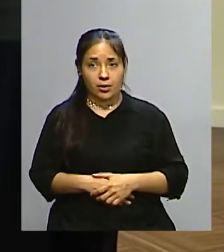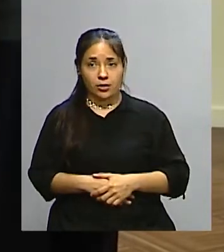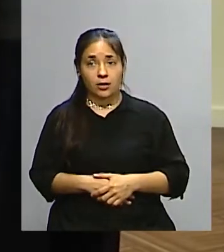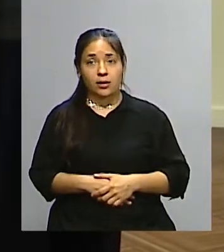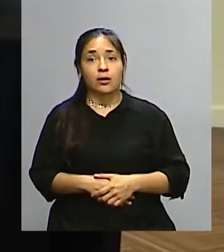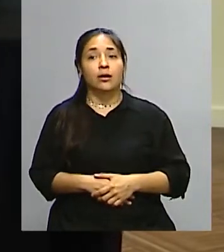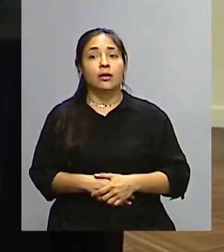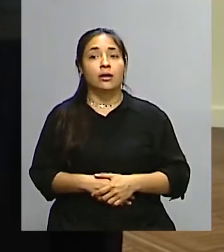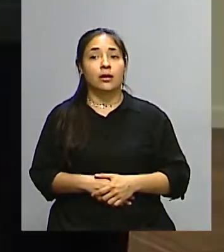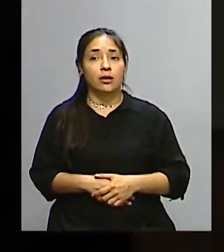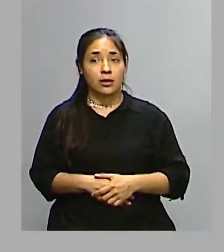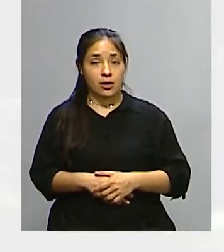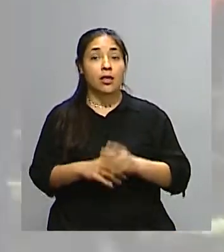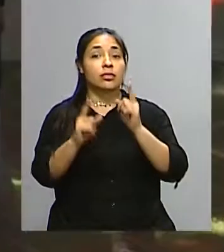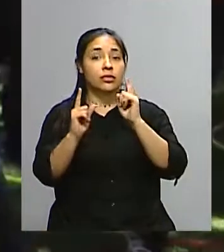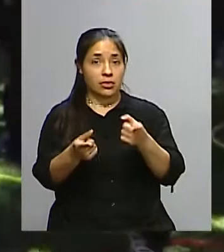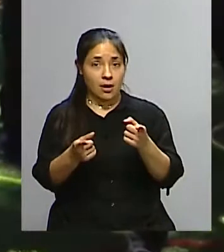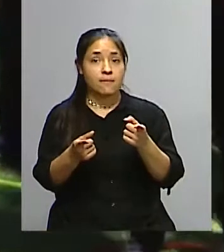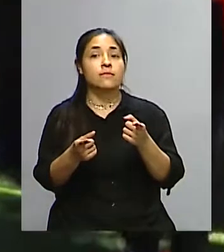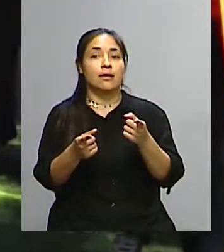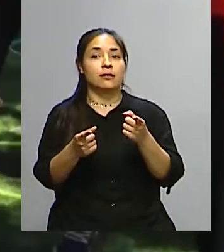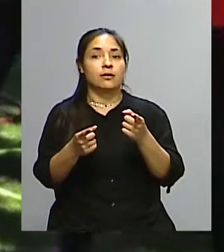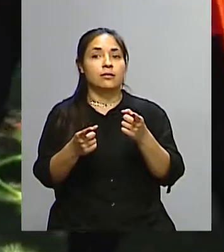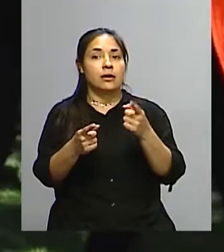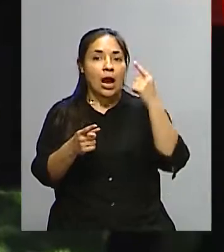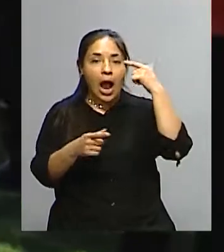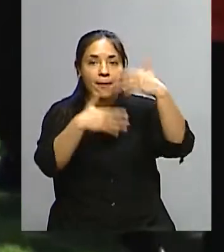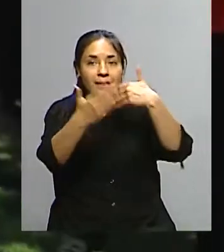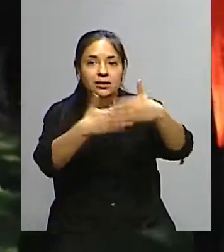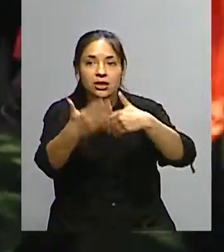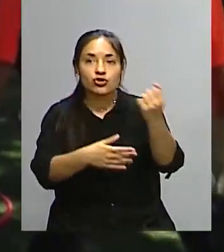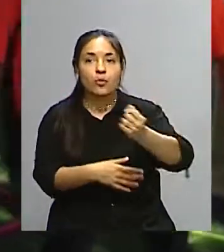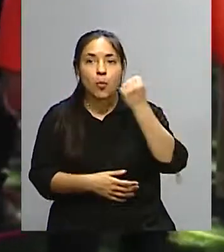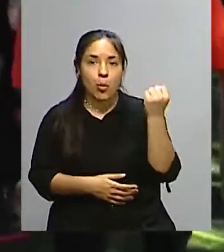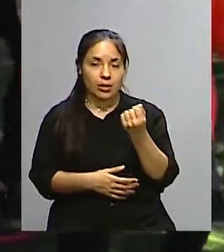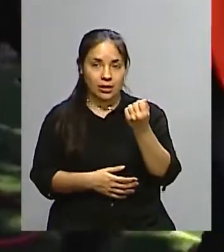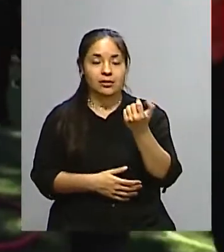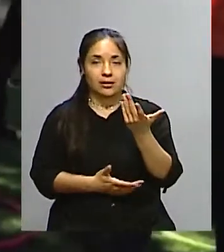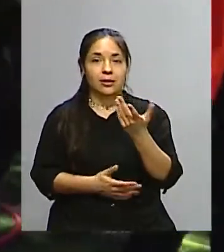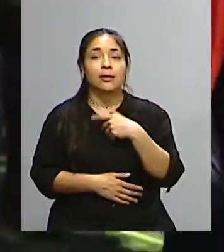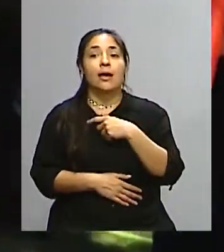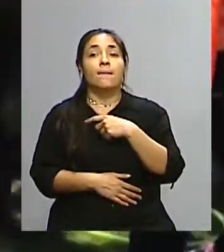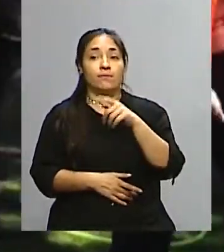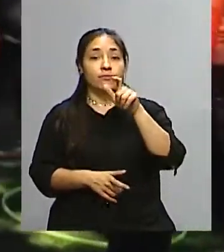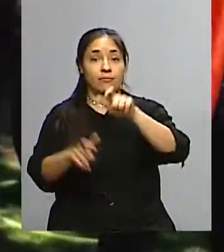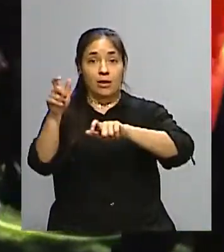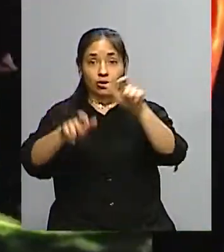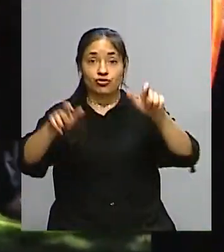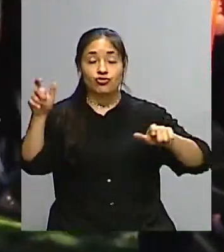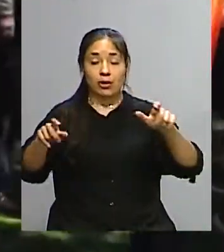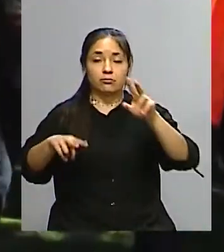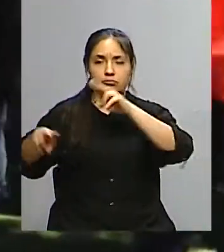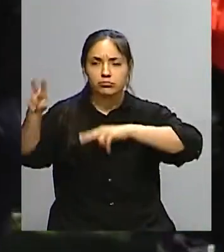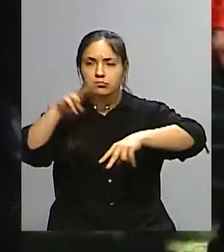la formación sea muchísimo más importante. Para esto es importante también que la gente que recurre a la búsqueda